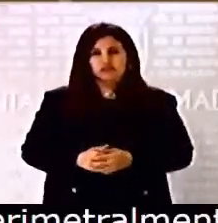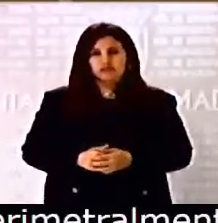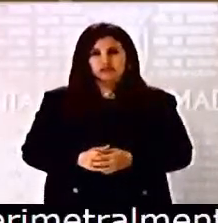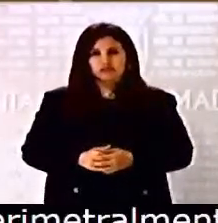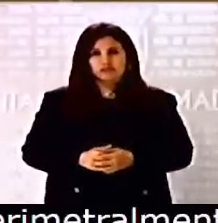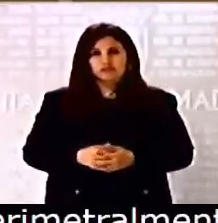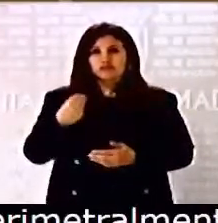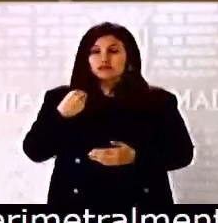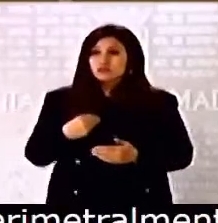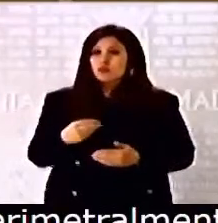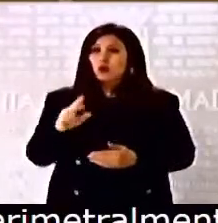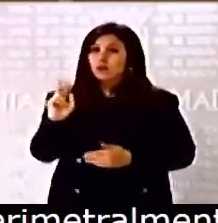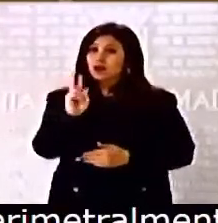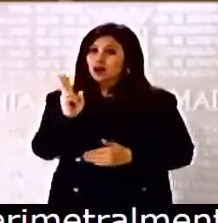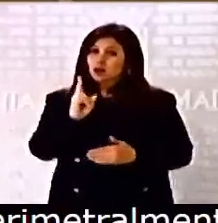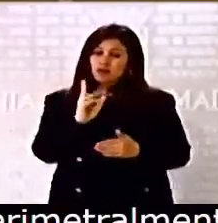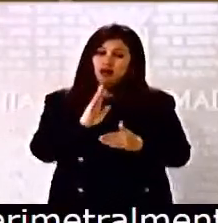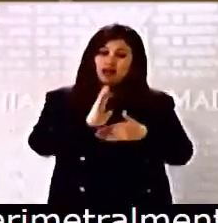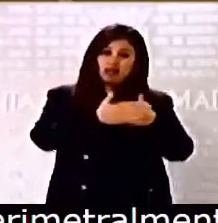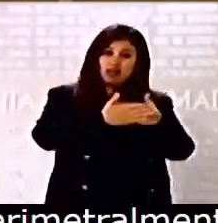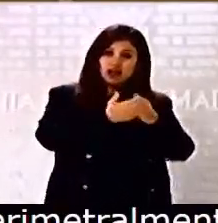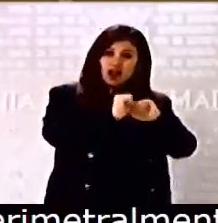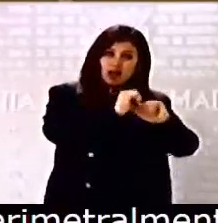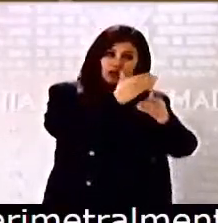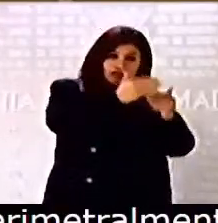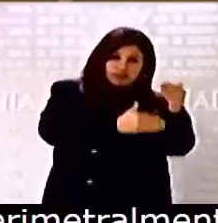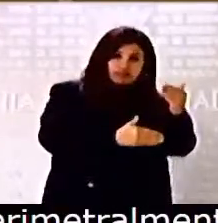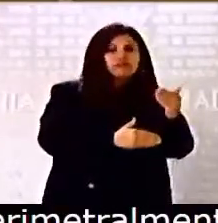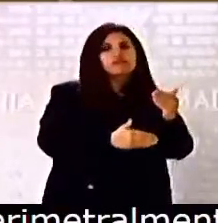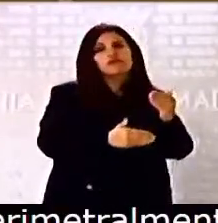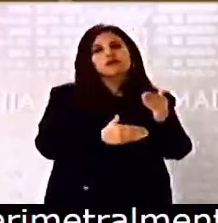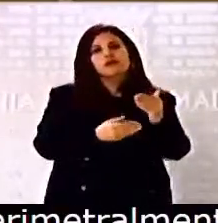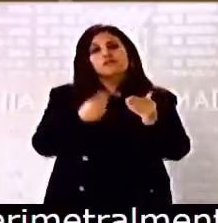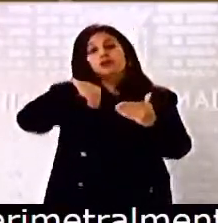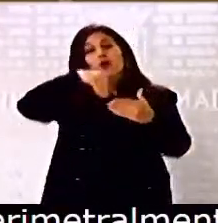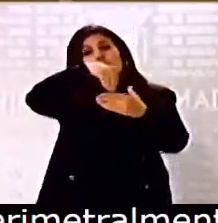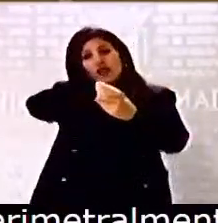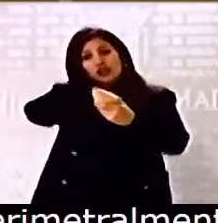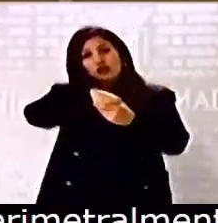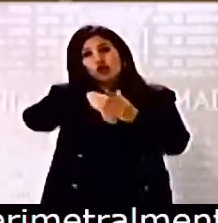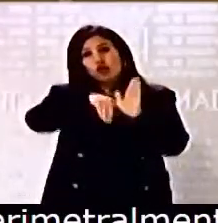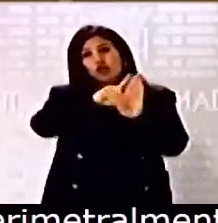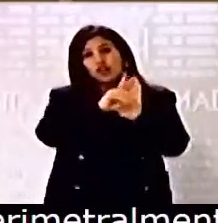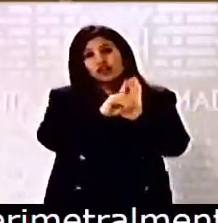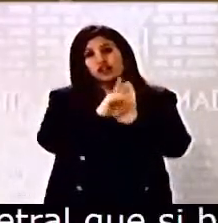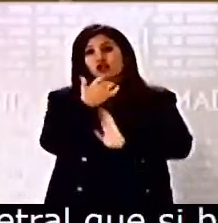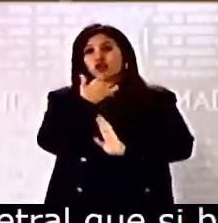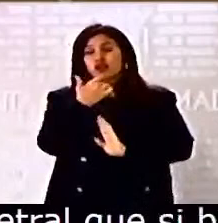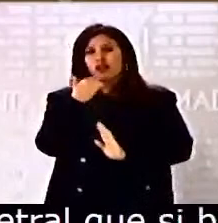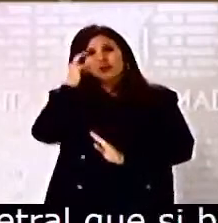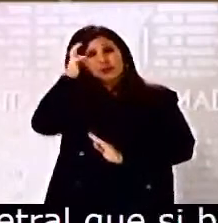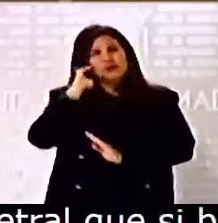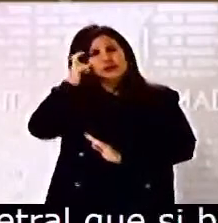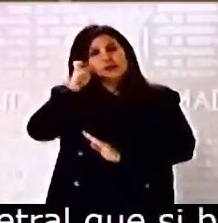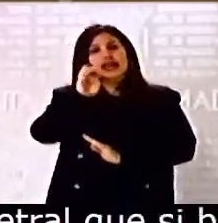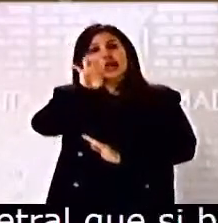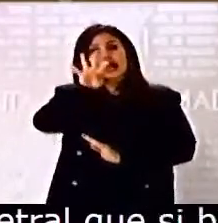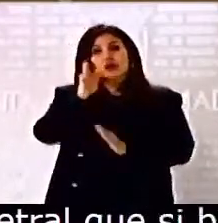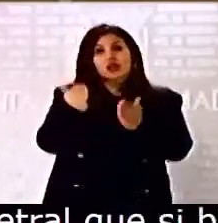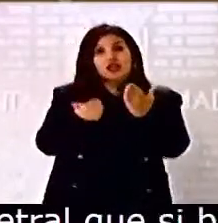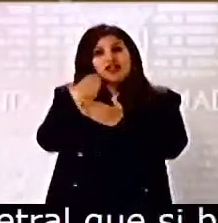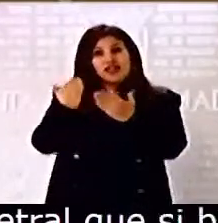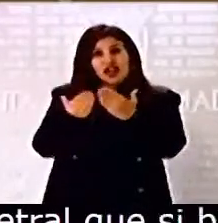Un cierre perimetral que, si bien en el decreto se recoge que es por 14 días,